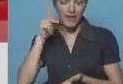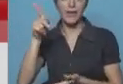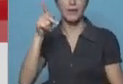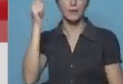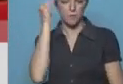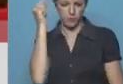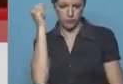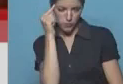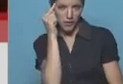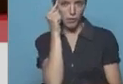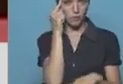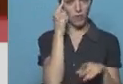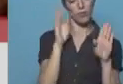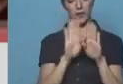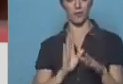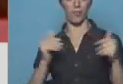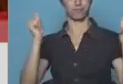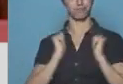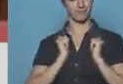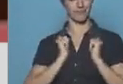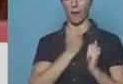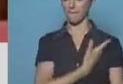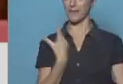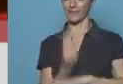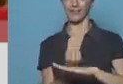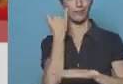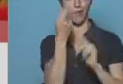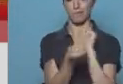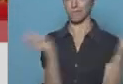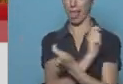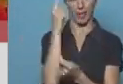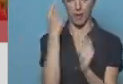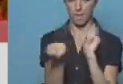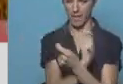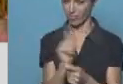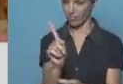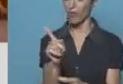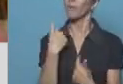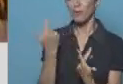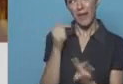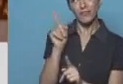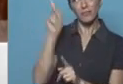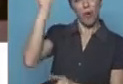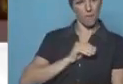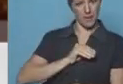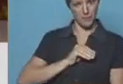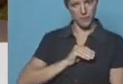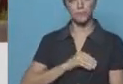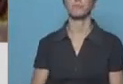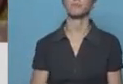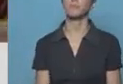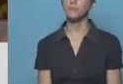convicciones en la puerta de la Casa Rosada? Y la verdad que yo me comprometí cuando juré, hoy estaba leyendo en un diario, yo ya me había casi